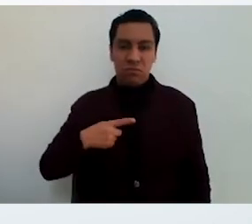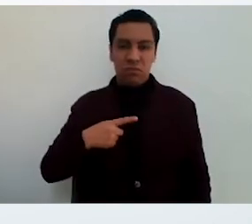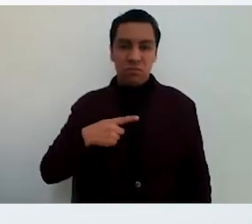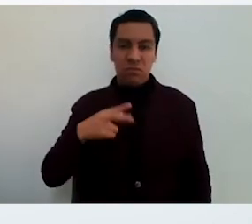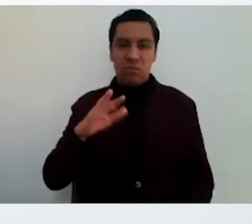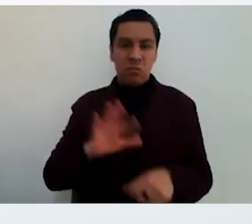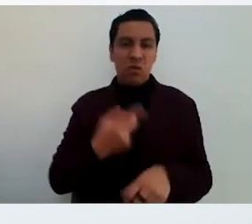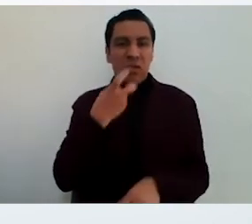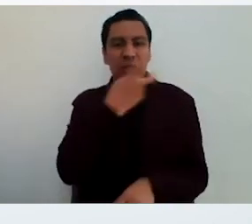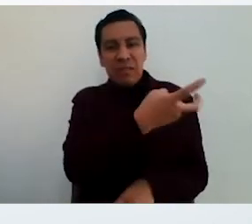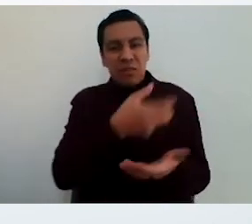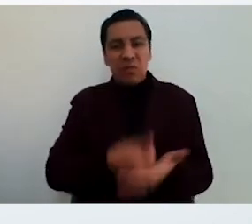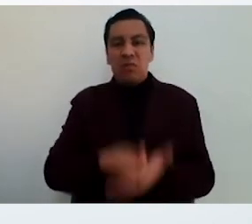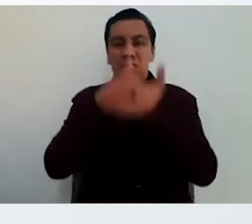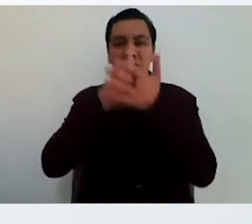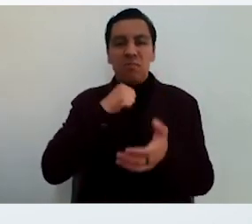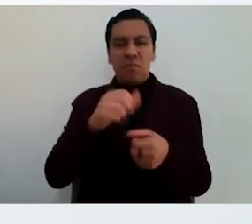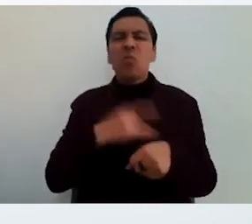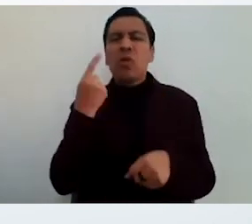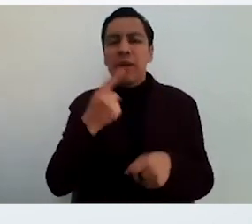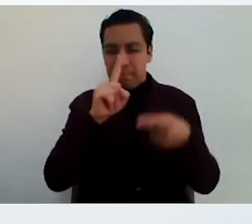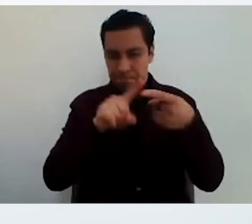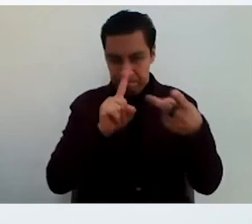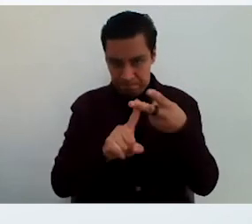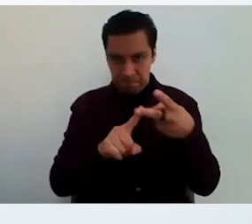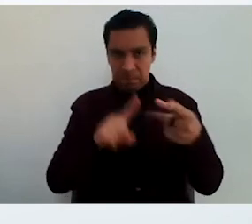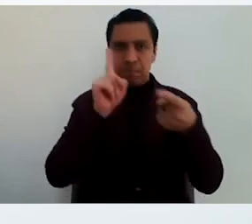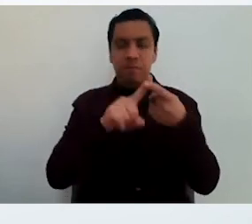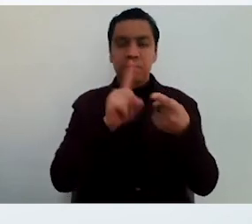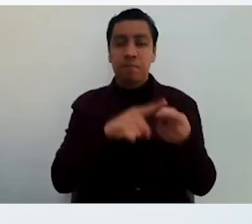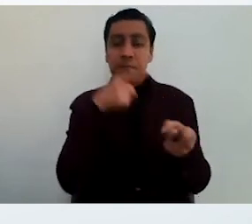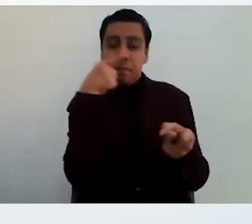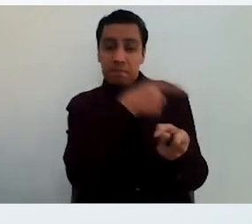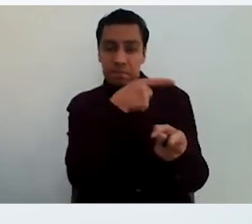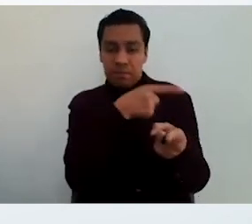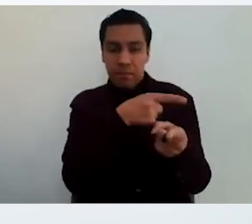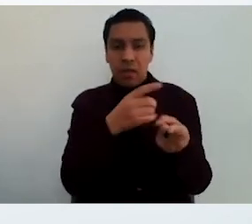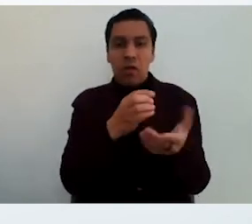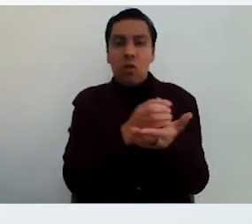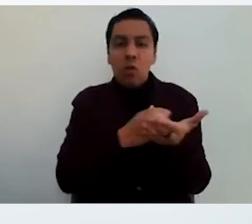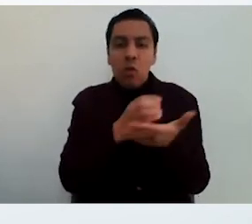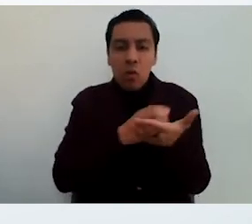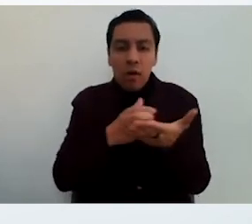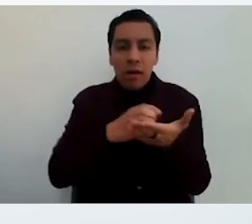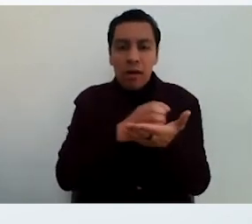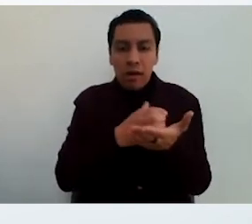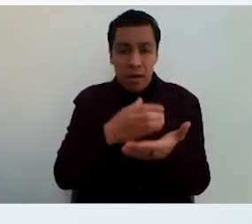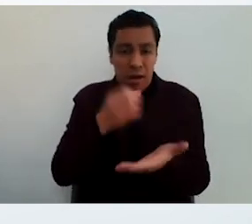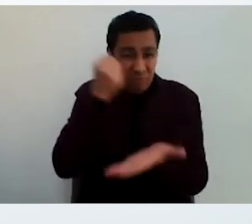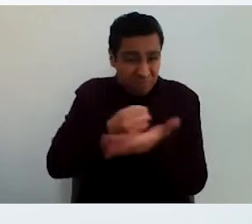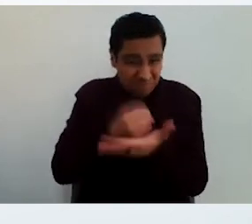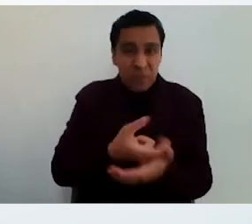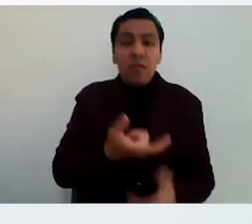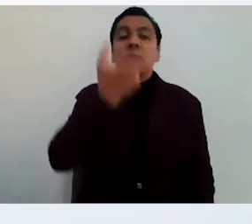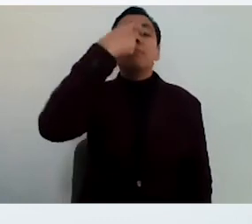Entonces hay dos razones. Una, los que se curan se hubieran podido curar incluso sin el